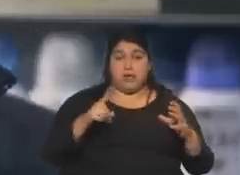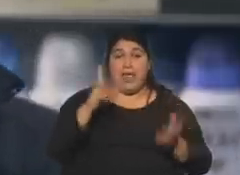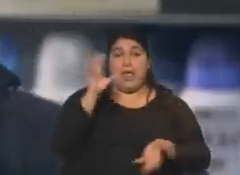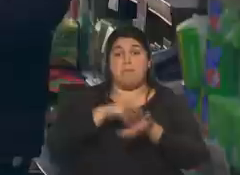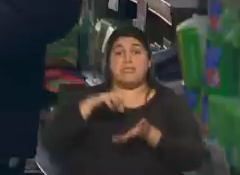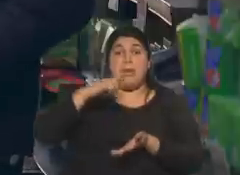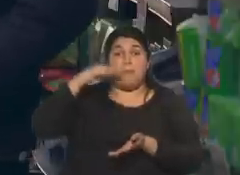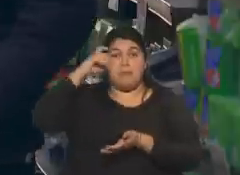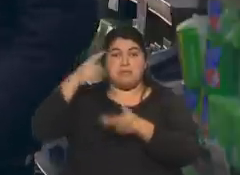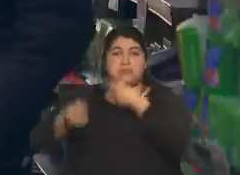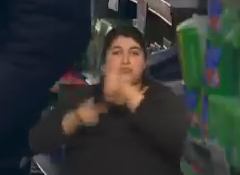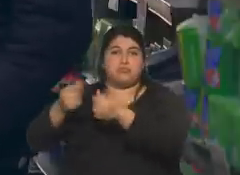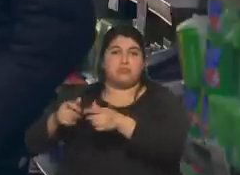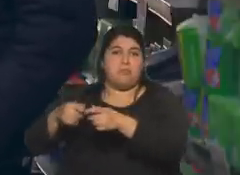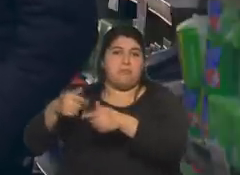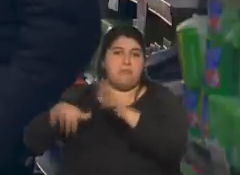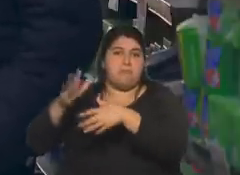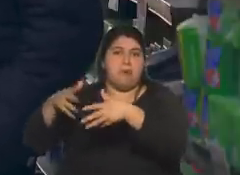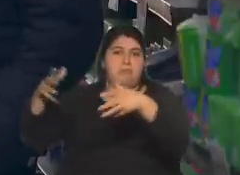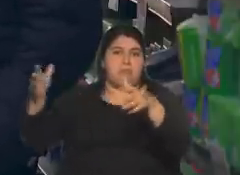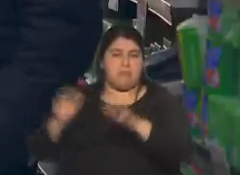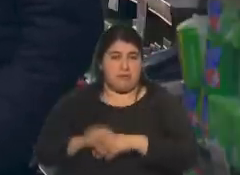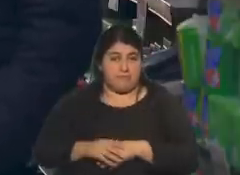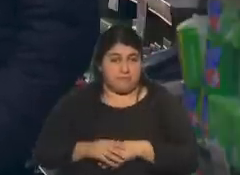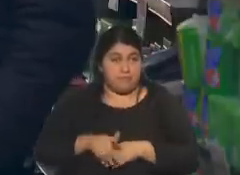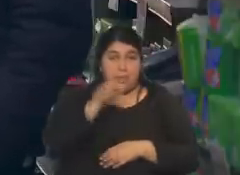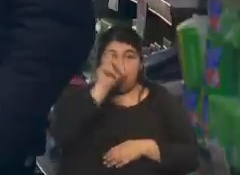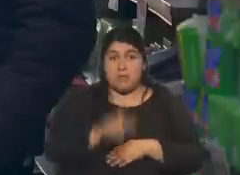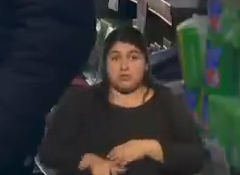PYME empieza a subir. Que tal vez lo que vemos que nuestro cliente